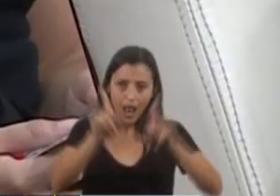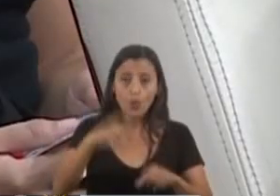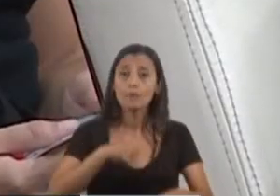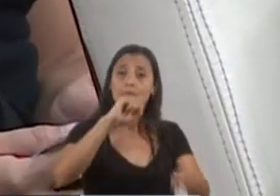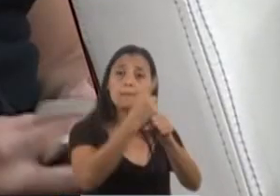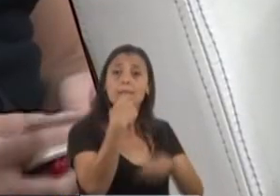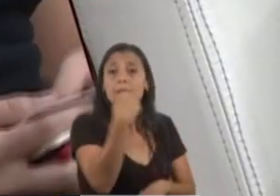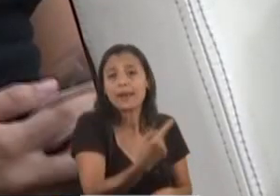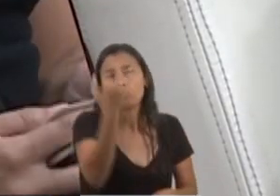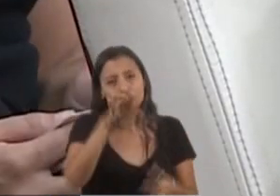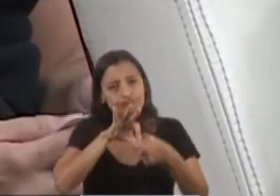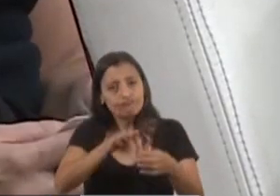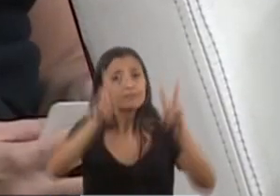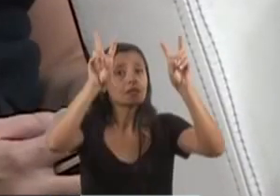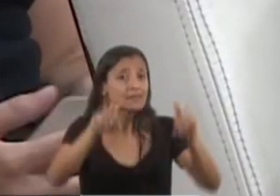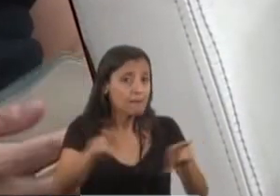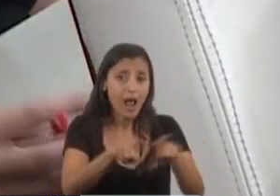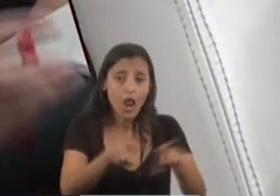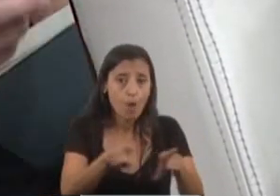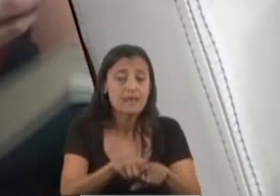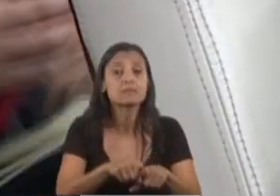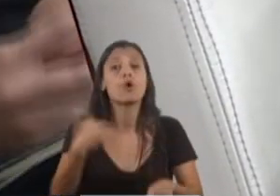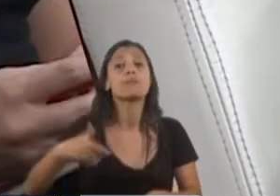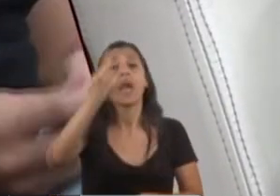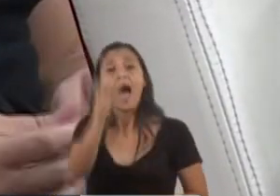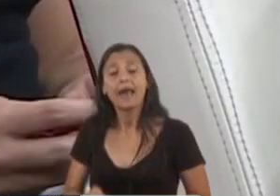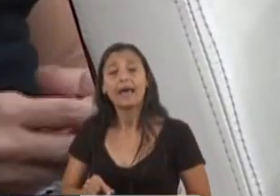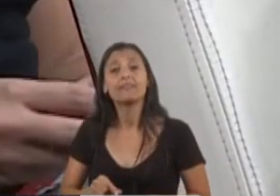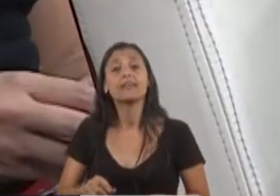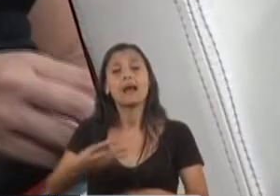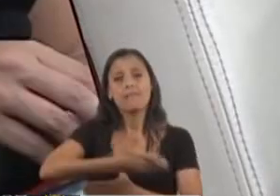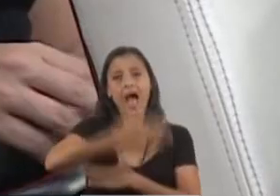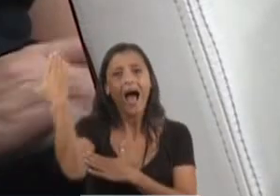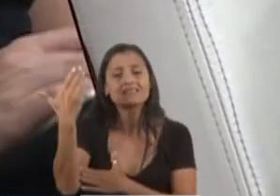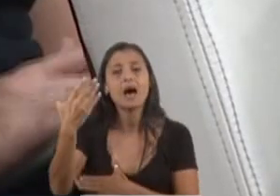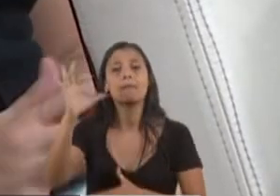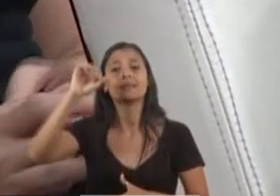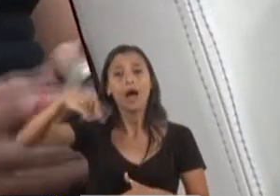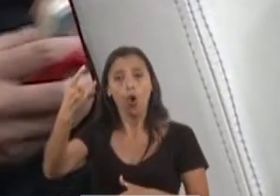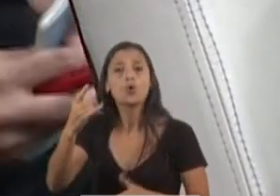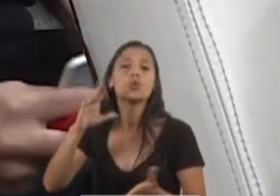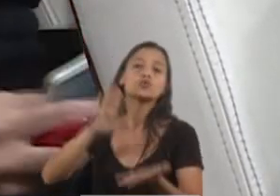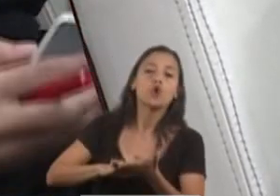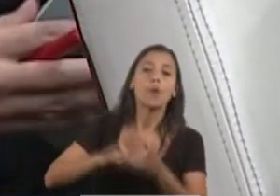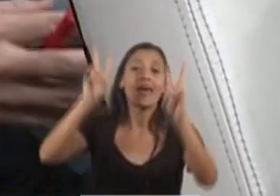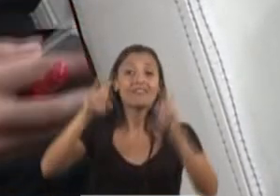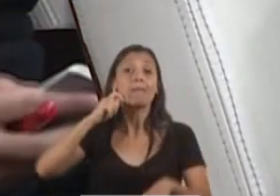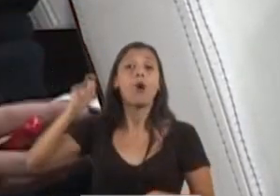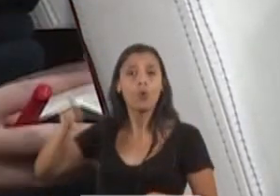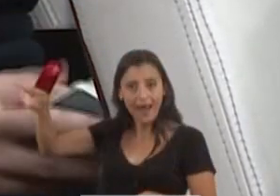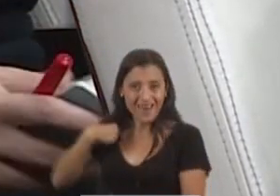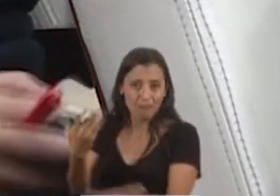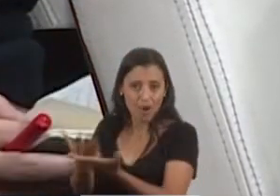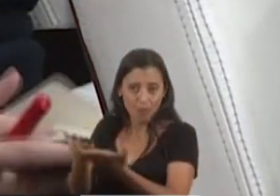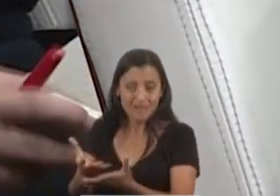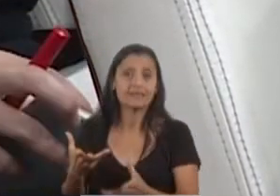La primera tiene que ver de nuevo con la abstención de Argentina en la Asamblea General de la ONU respecto a la propuesta de Ucrania. Le quería